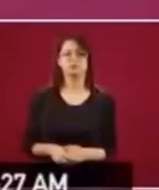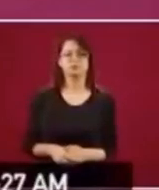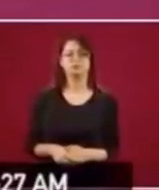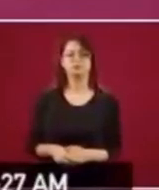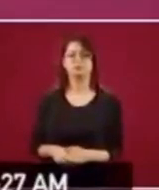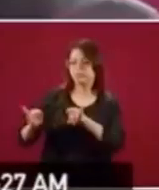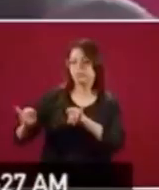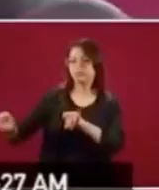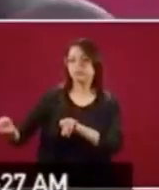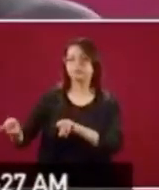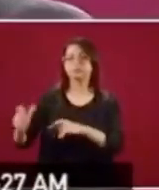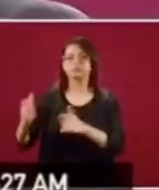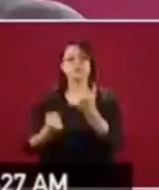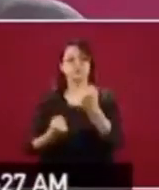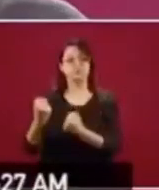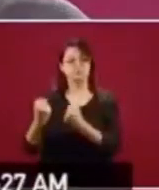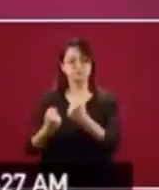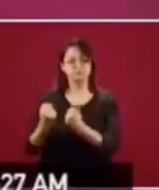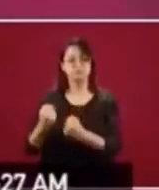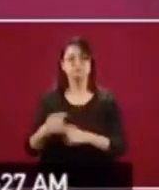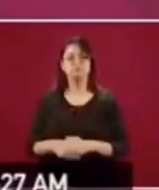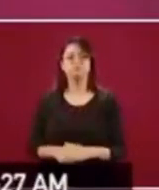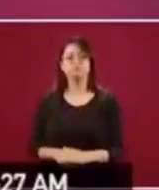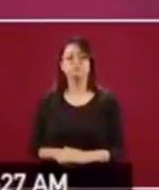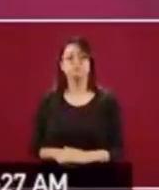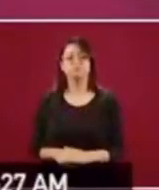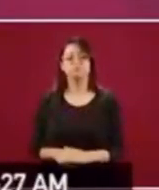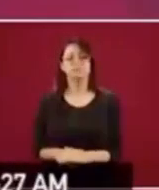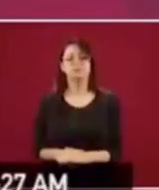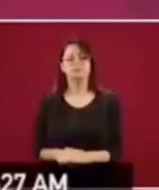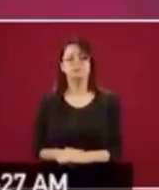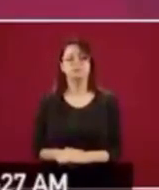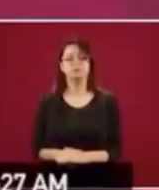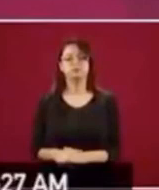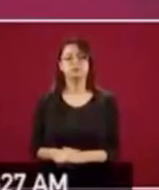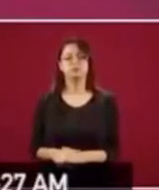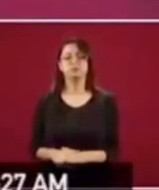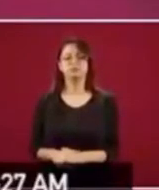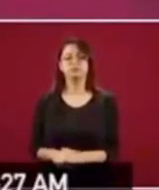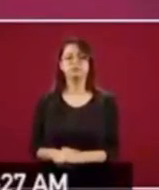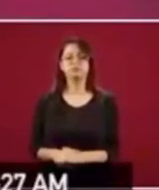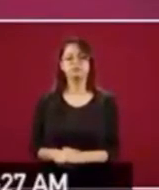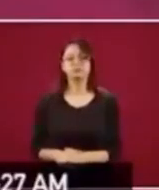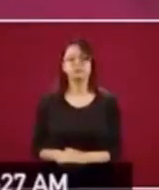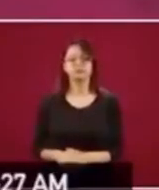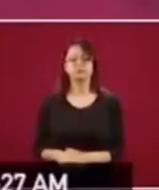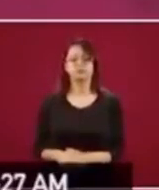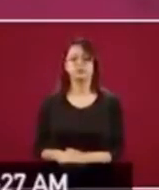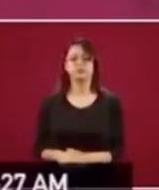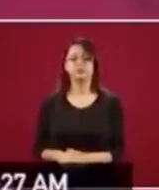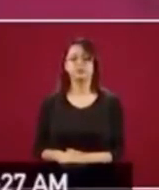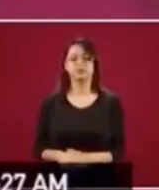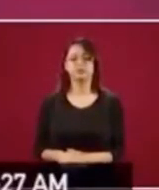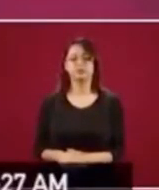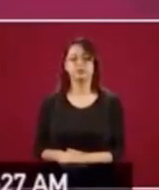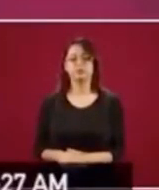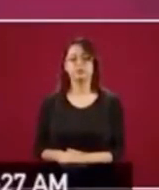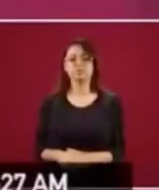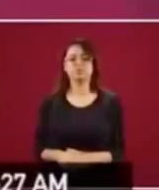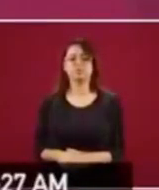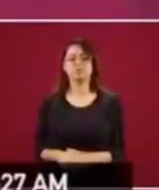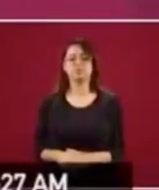cambiar el tema porque justamente lo que es noticia es que el presidente intenta cambiar un dato nada más para darnos una